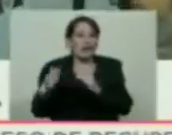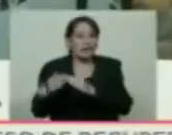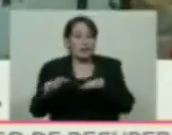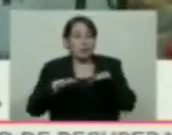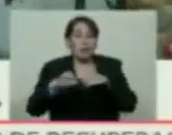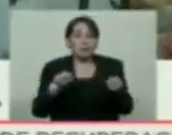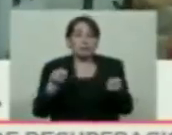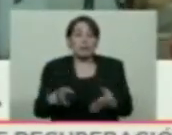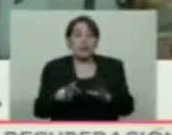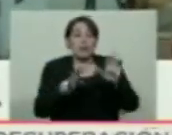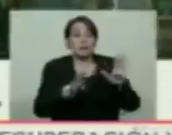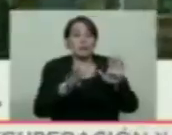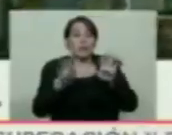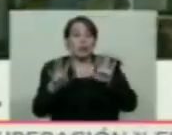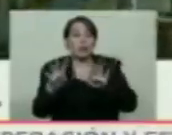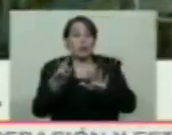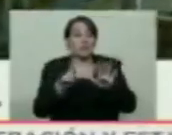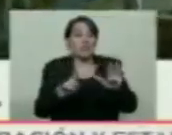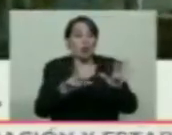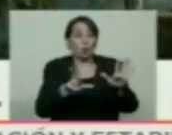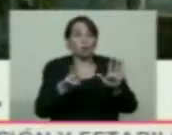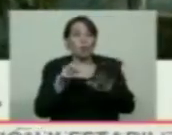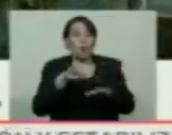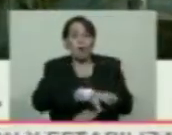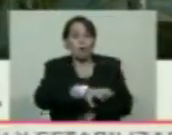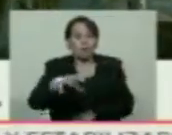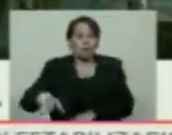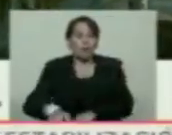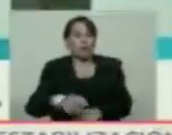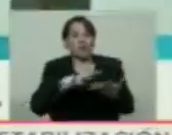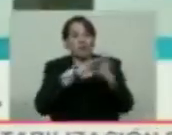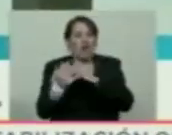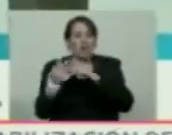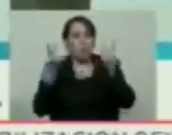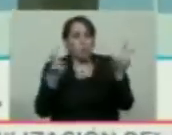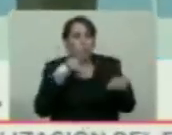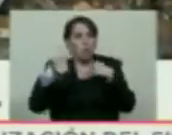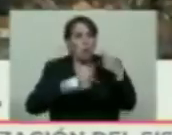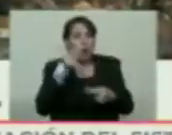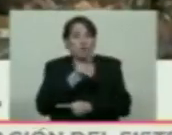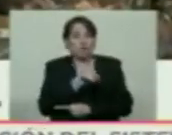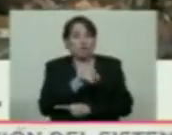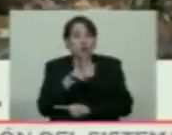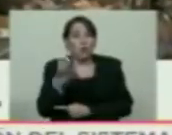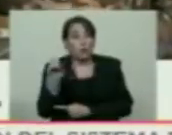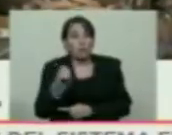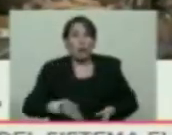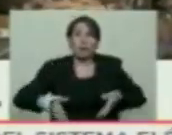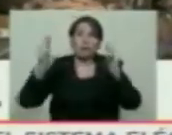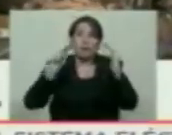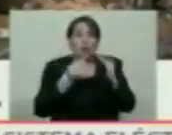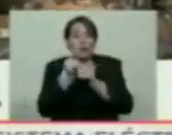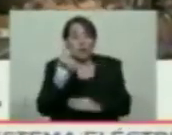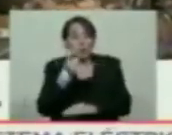entregarán 996 en 8 estados. Y con la gran misión Barrio Nuevo, Barrio Tricolor, 120 casas, apartamentos, un